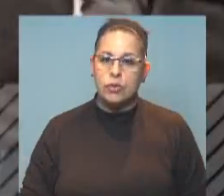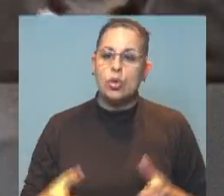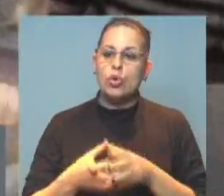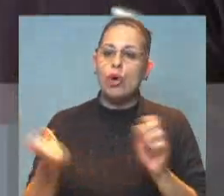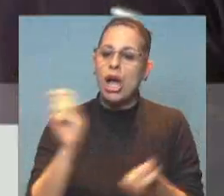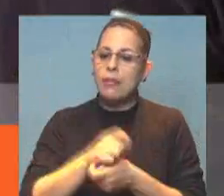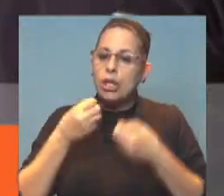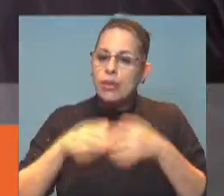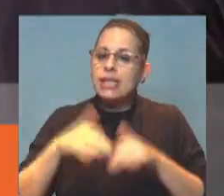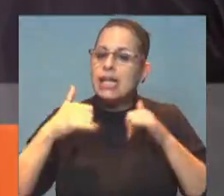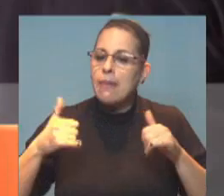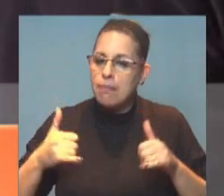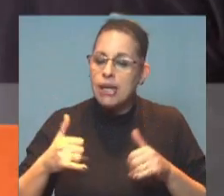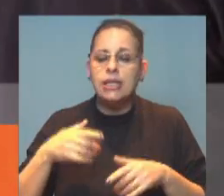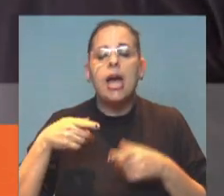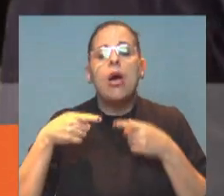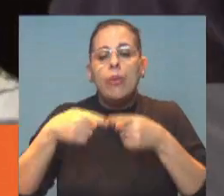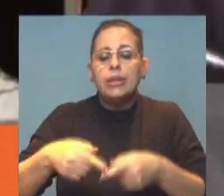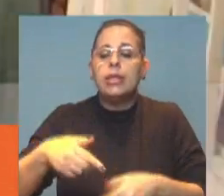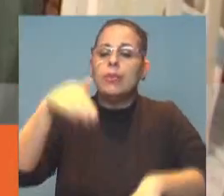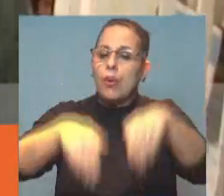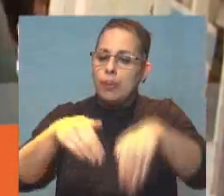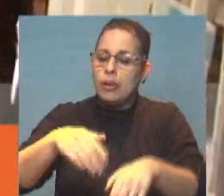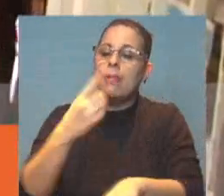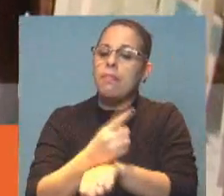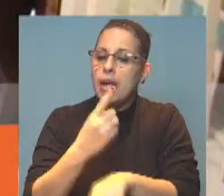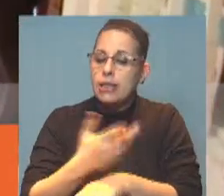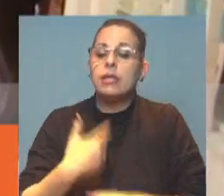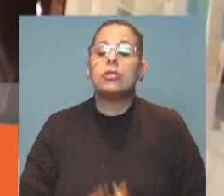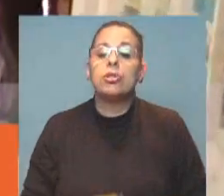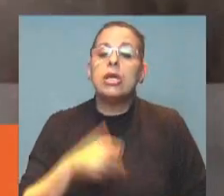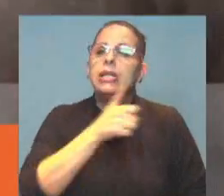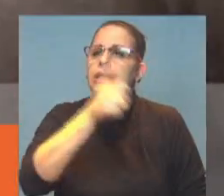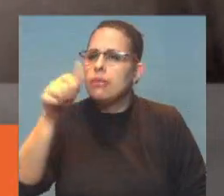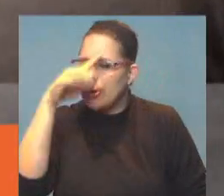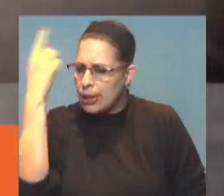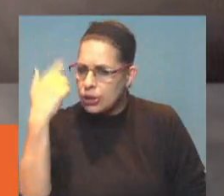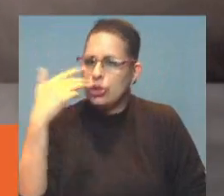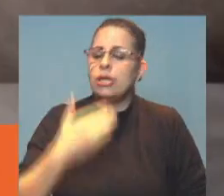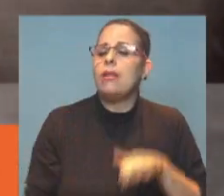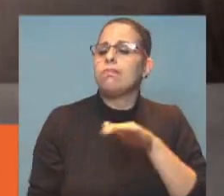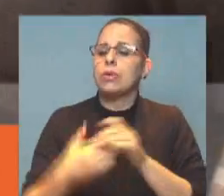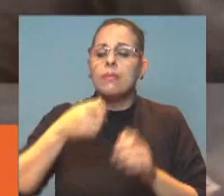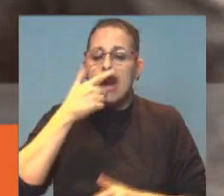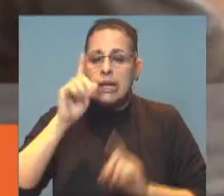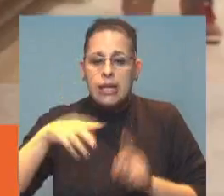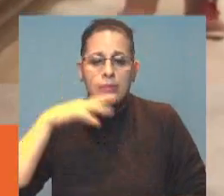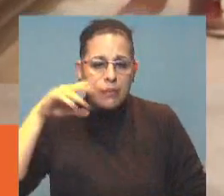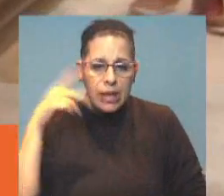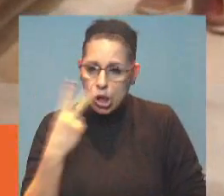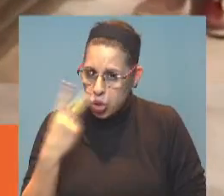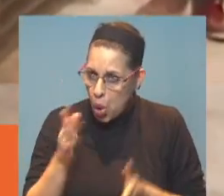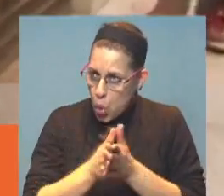Cambiemos lanzó su campaña hacia las PASO con un timbreo nacional encabezado por Mauricio Macri y María Eugenia